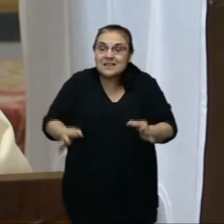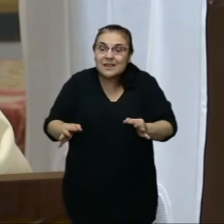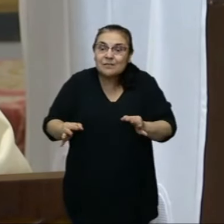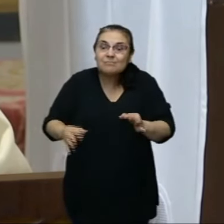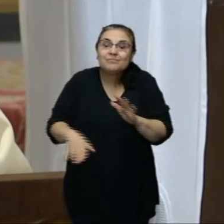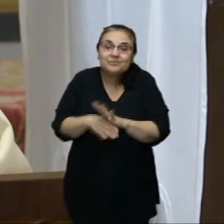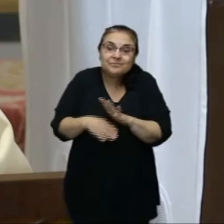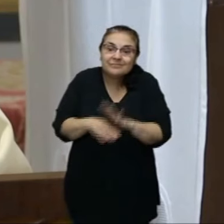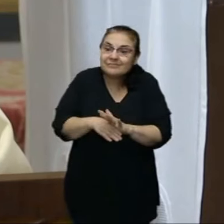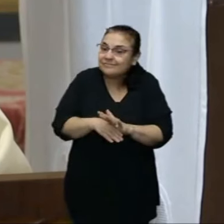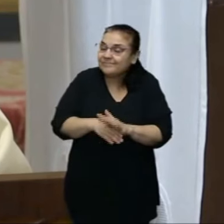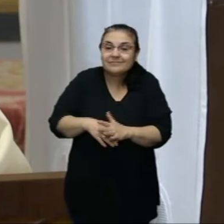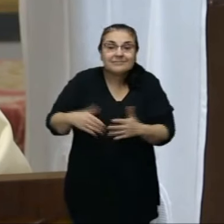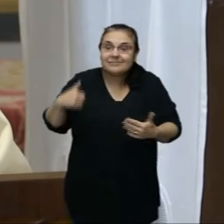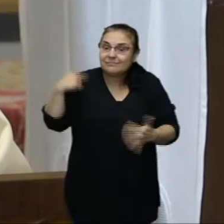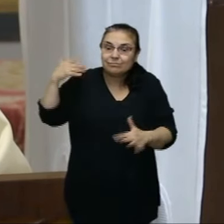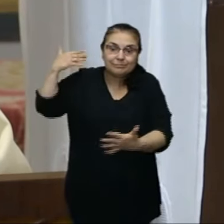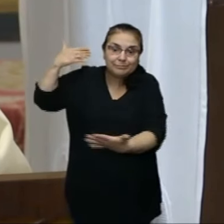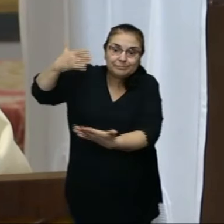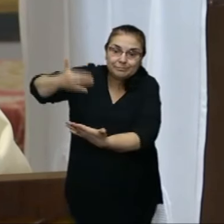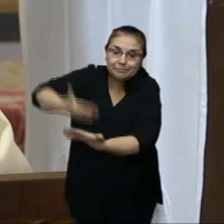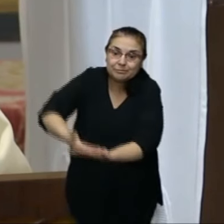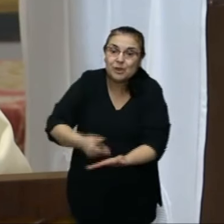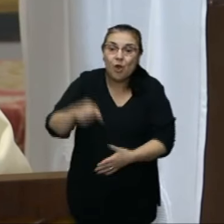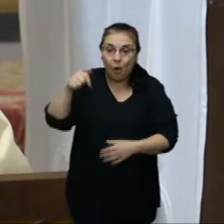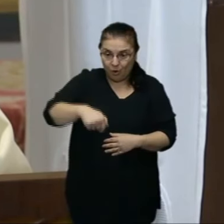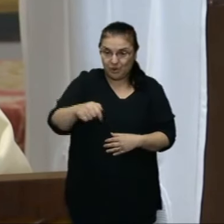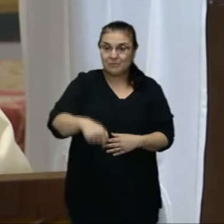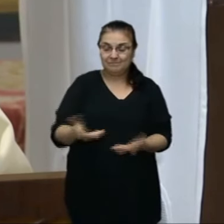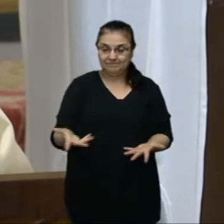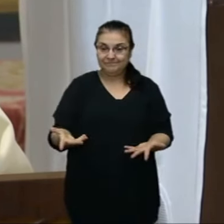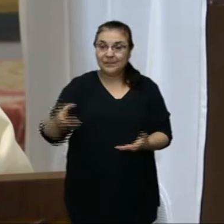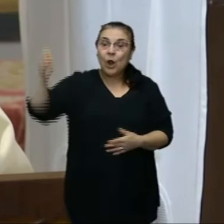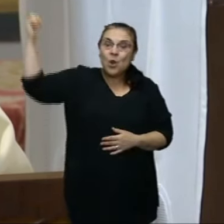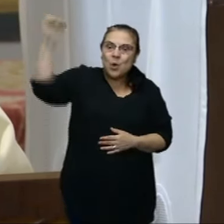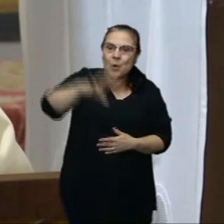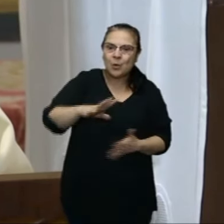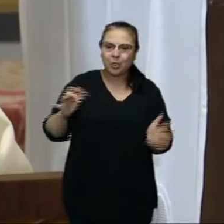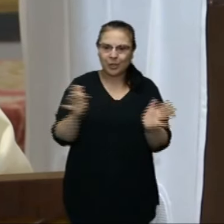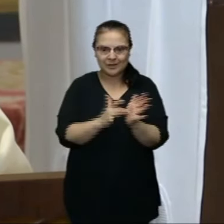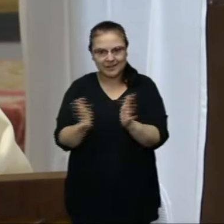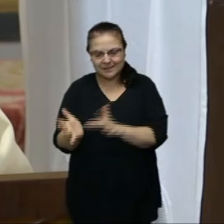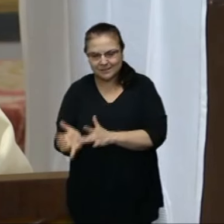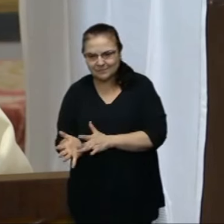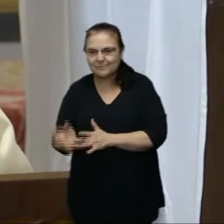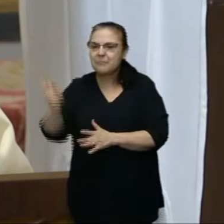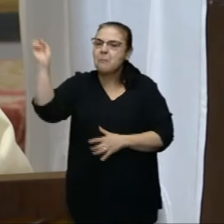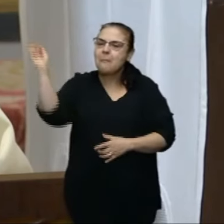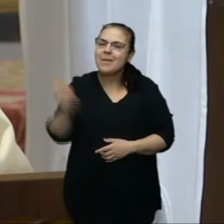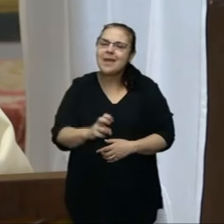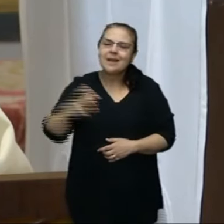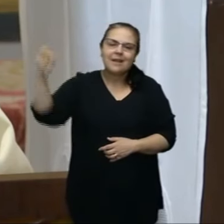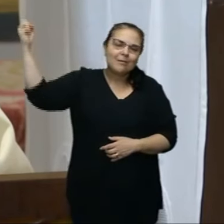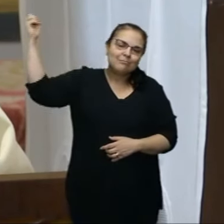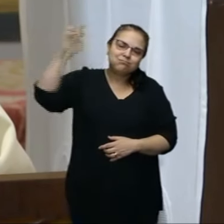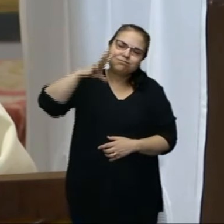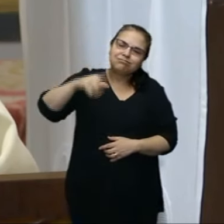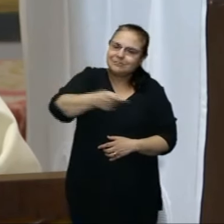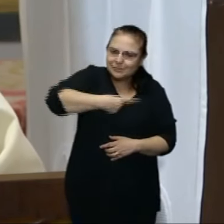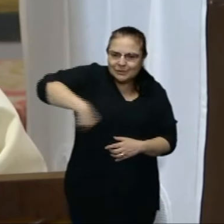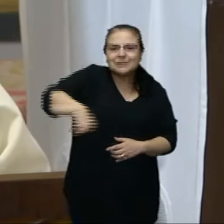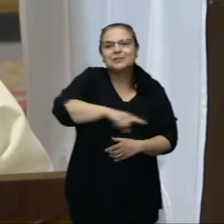seguimos igual. Es la luz de Cristo la que viene a iluminar a nuestro